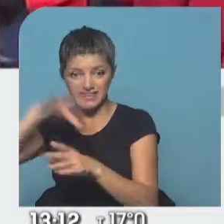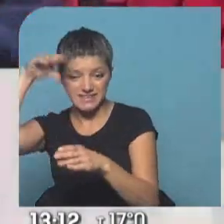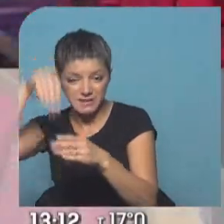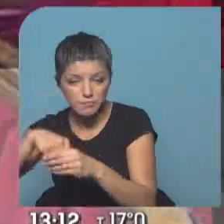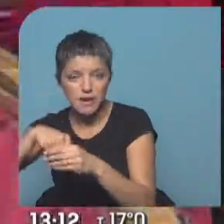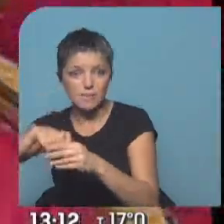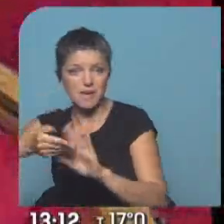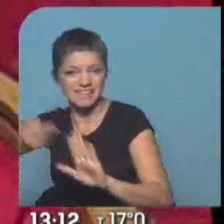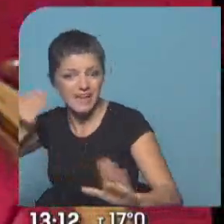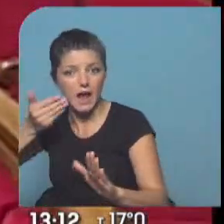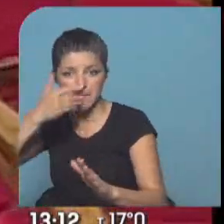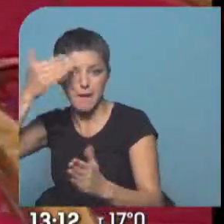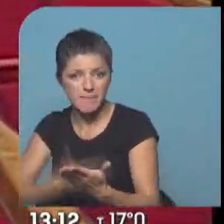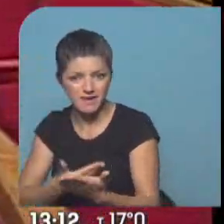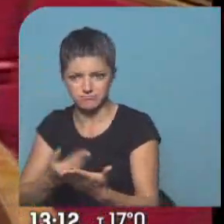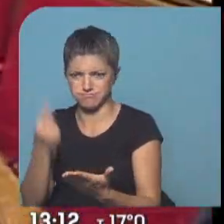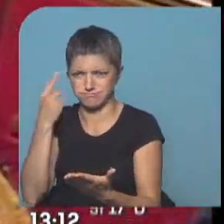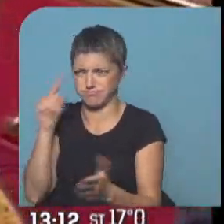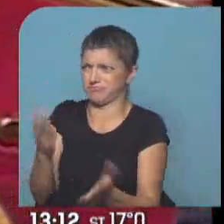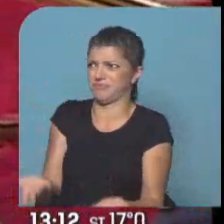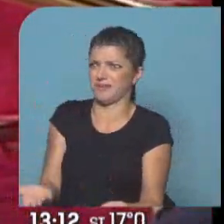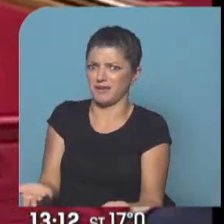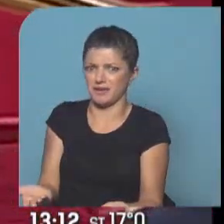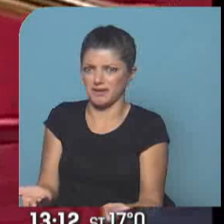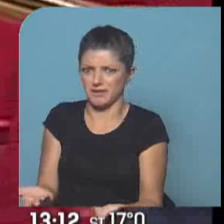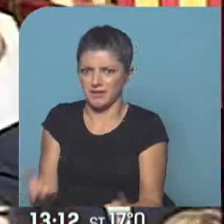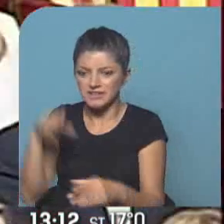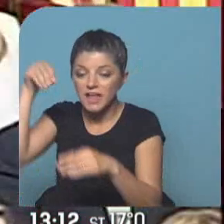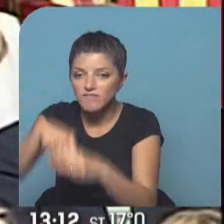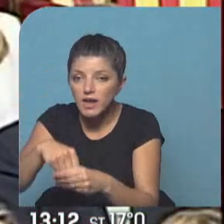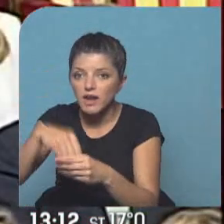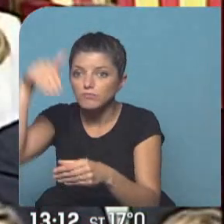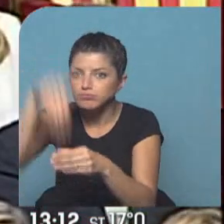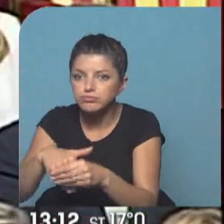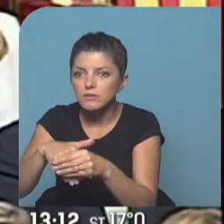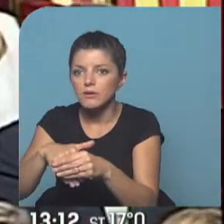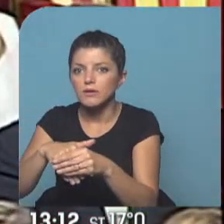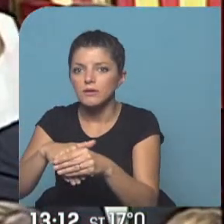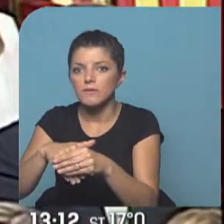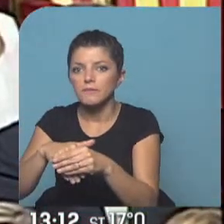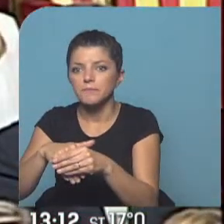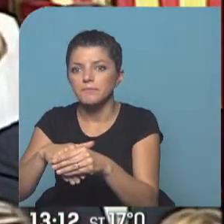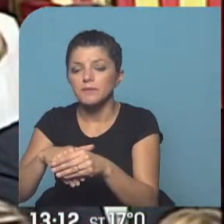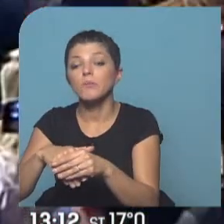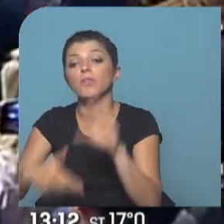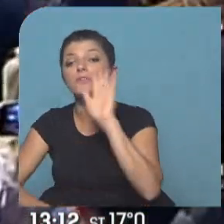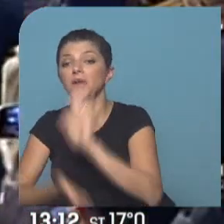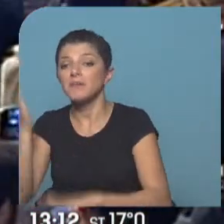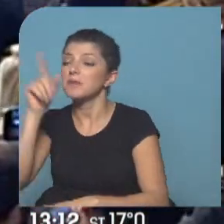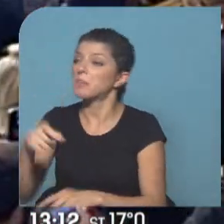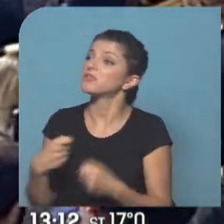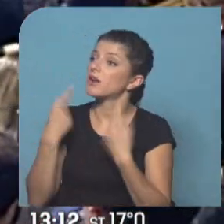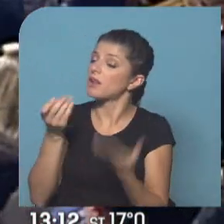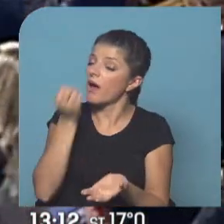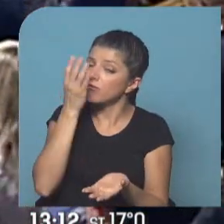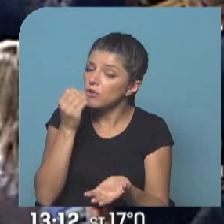una cosa de locos, están interviniendo y sale la gente y les da flores, les lleva